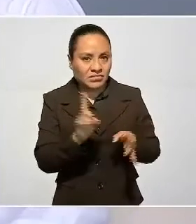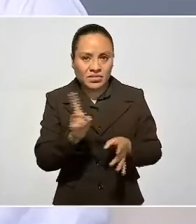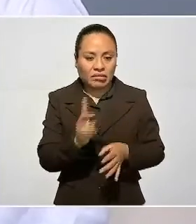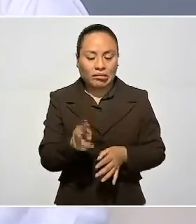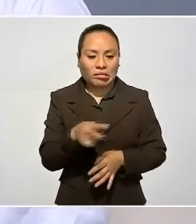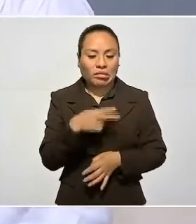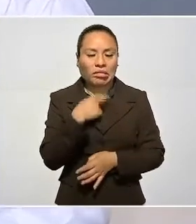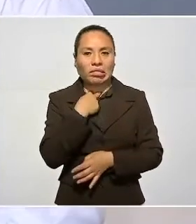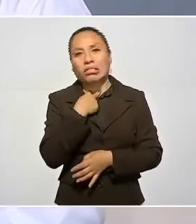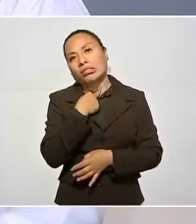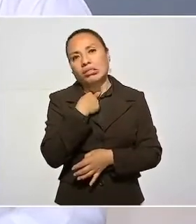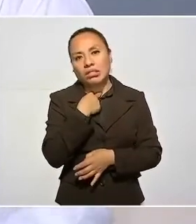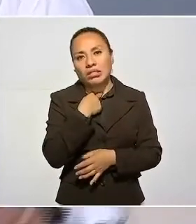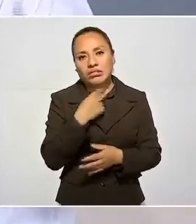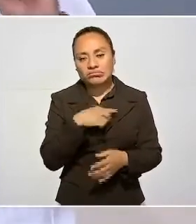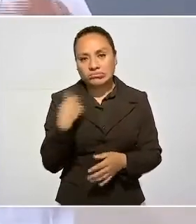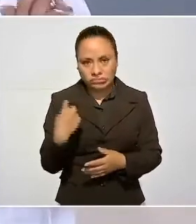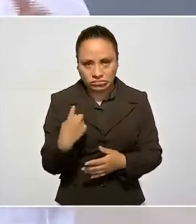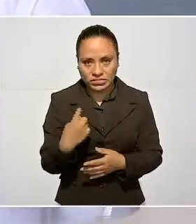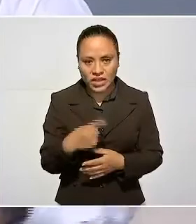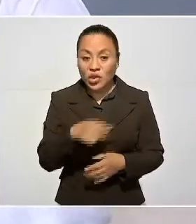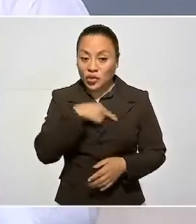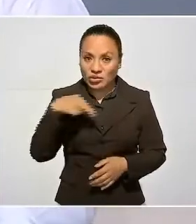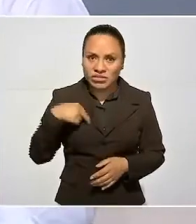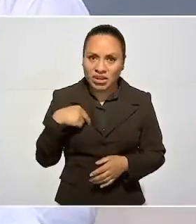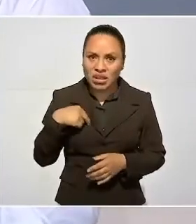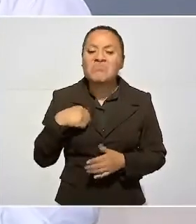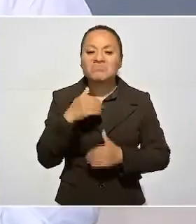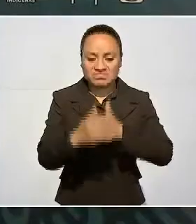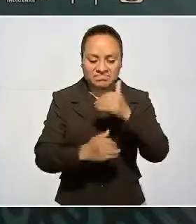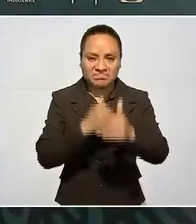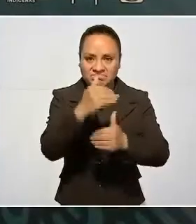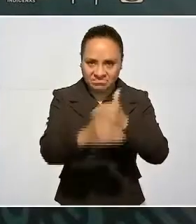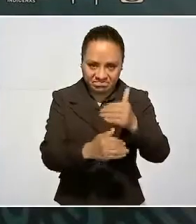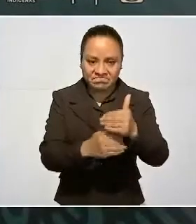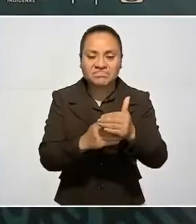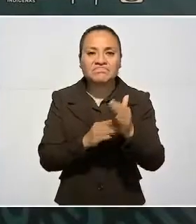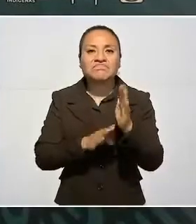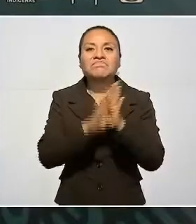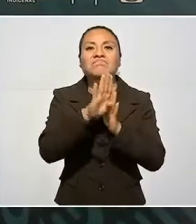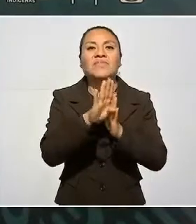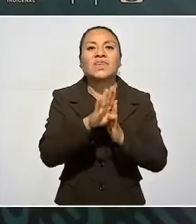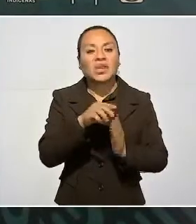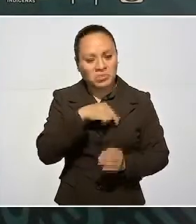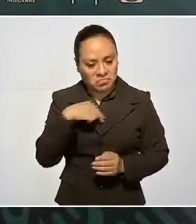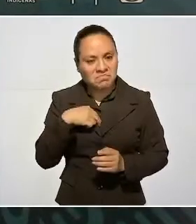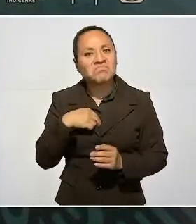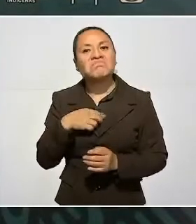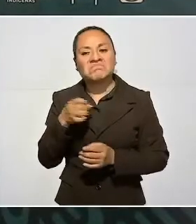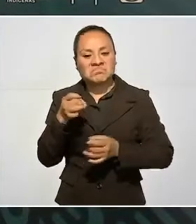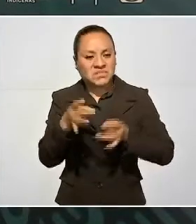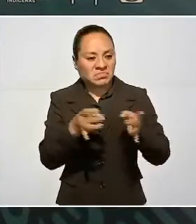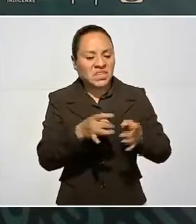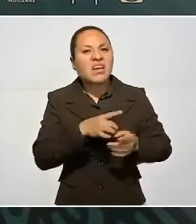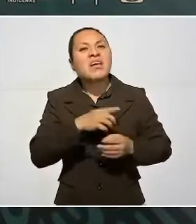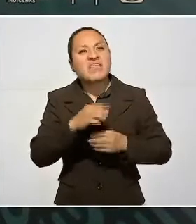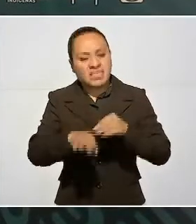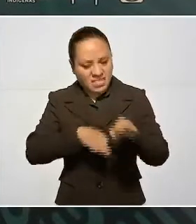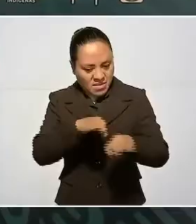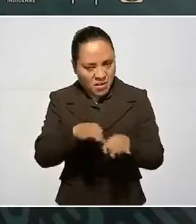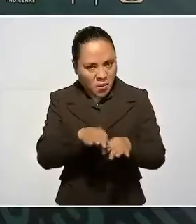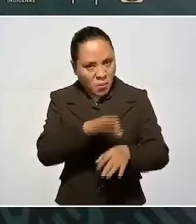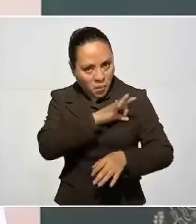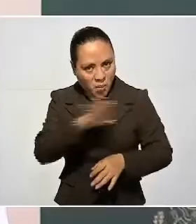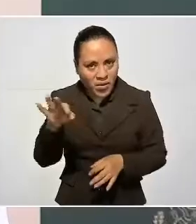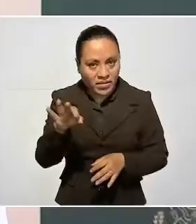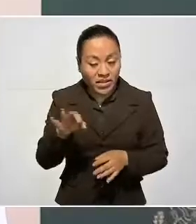vencido. Y nosotros vamos a salir adelante y vamos a vencer. Nos dejó bien claro